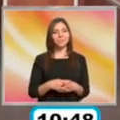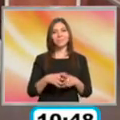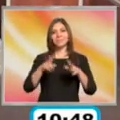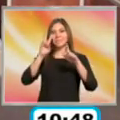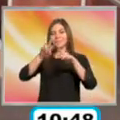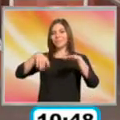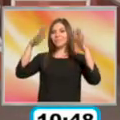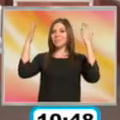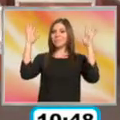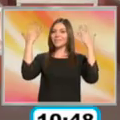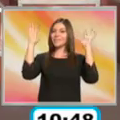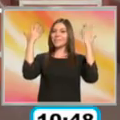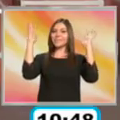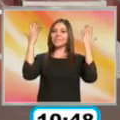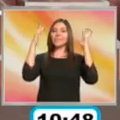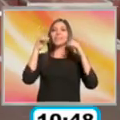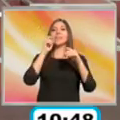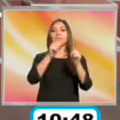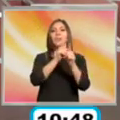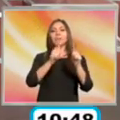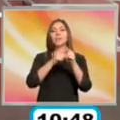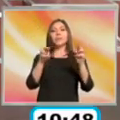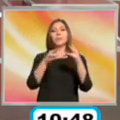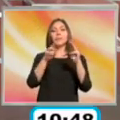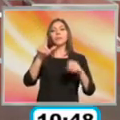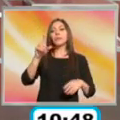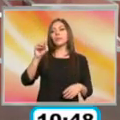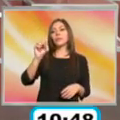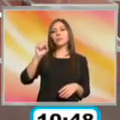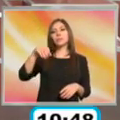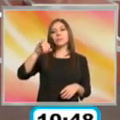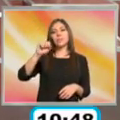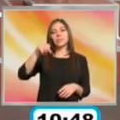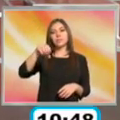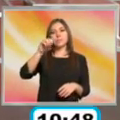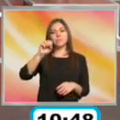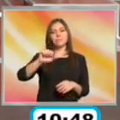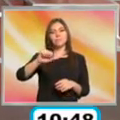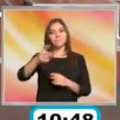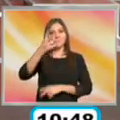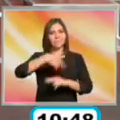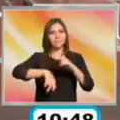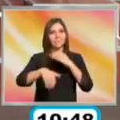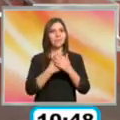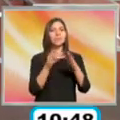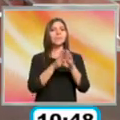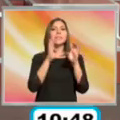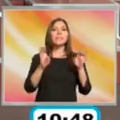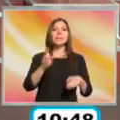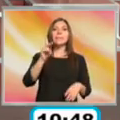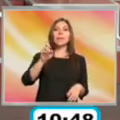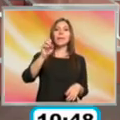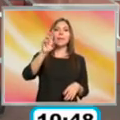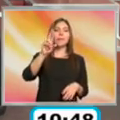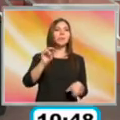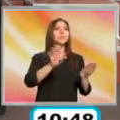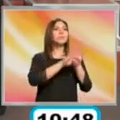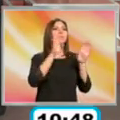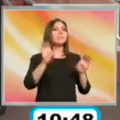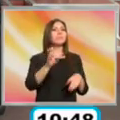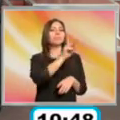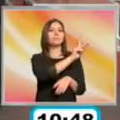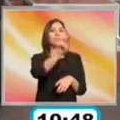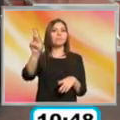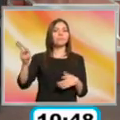merecido y caluroso aplauso para los mismos que están con nosotros esta mañana. Pedro, ¿cómo estás? Bienvenido. Muchísimas muchachos, gracias. ¿cómo están?